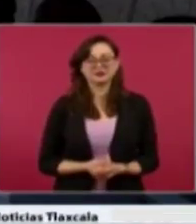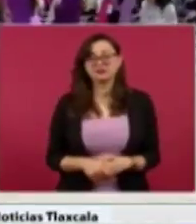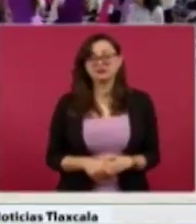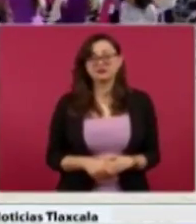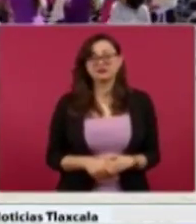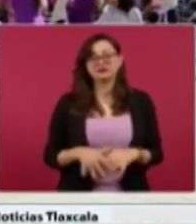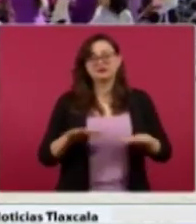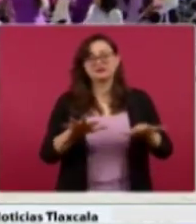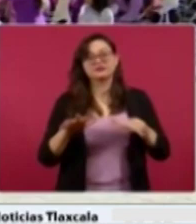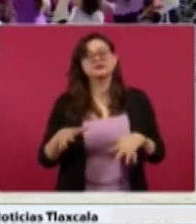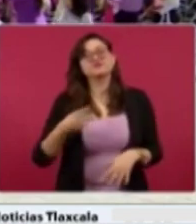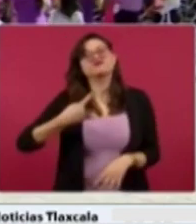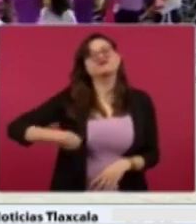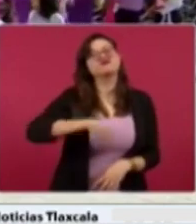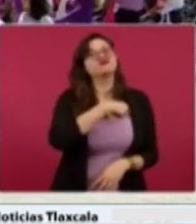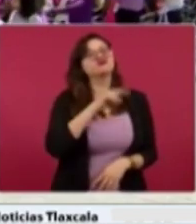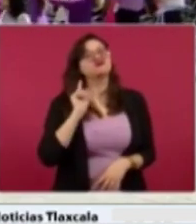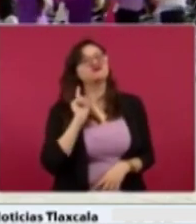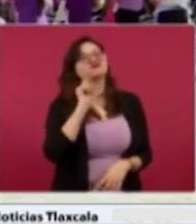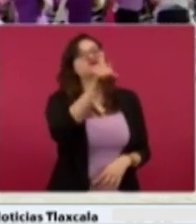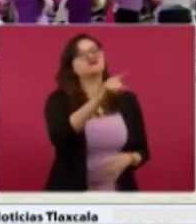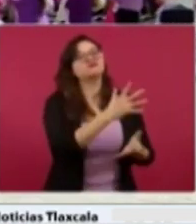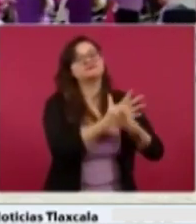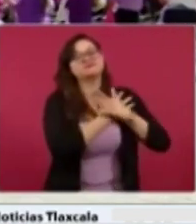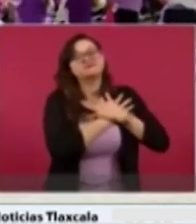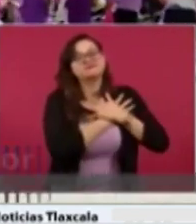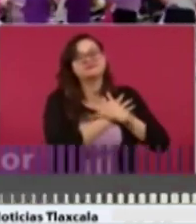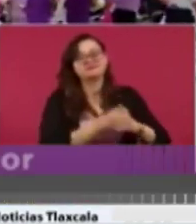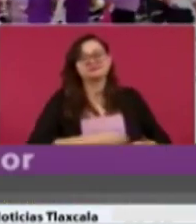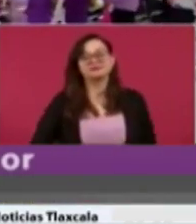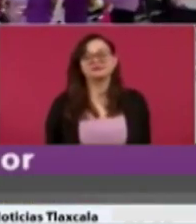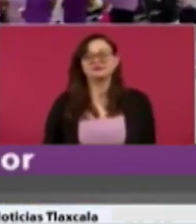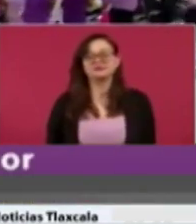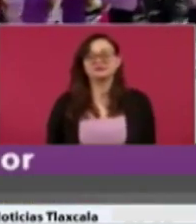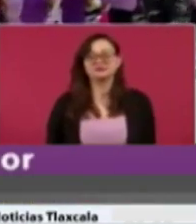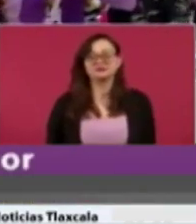el país totalmente feminista. Yo pienso que